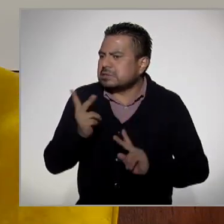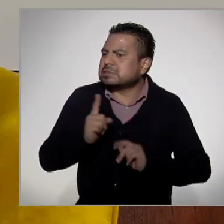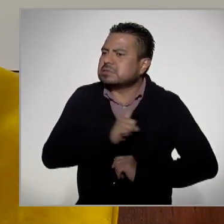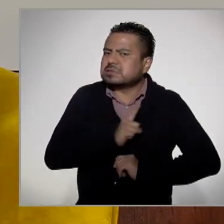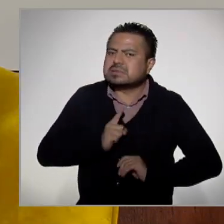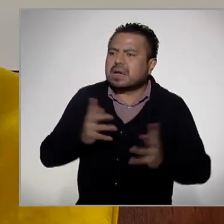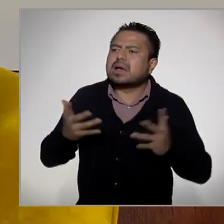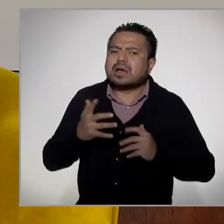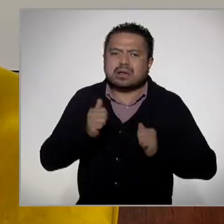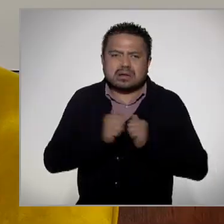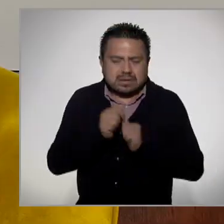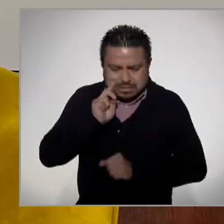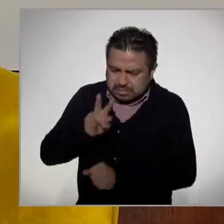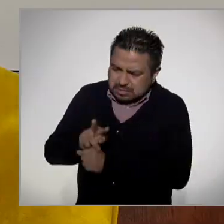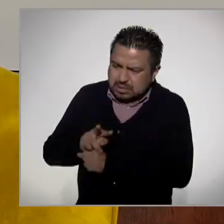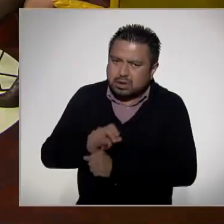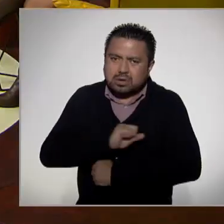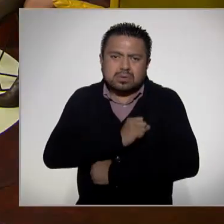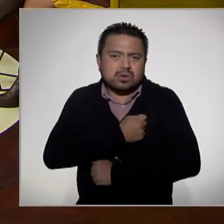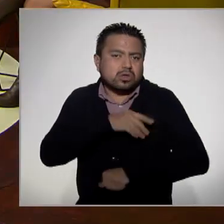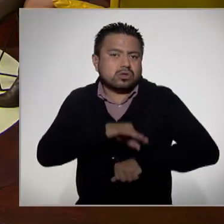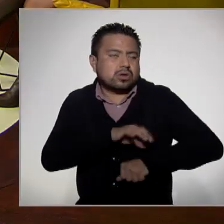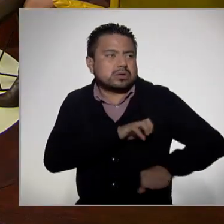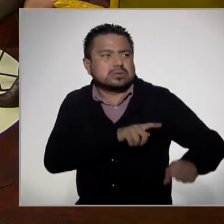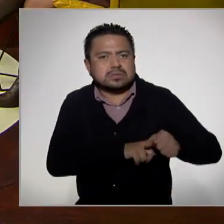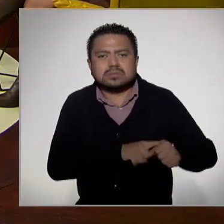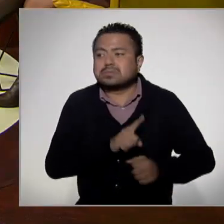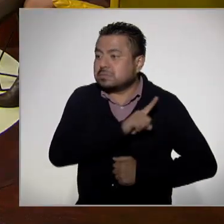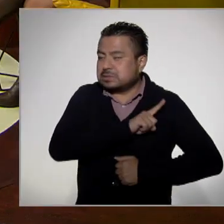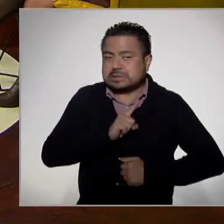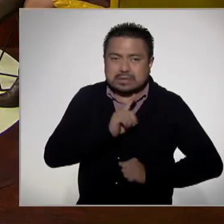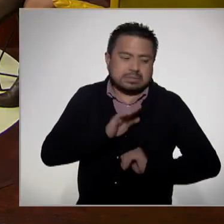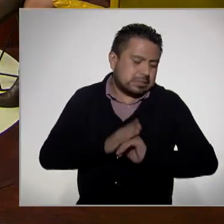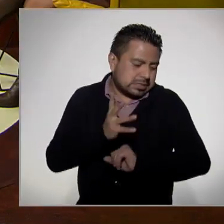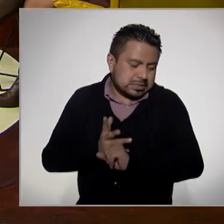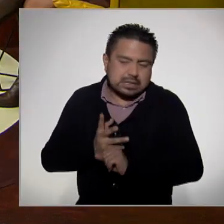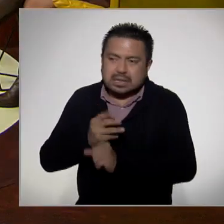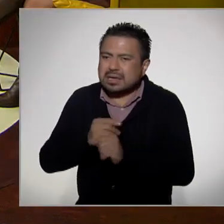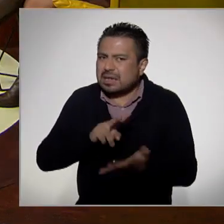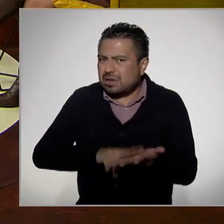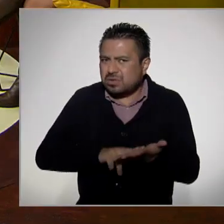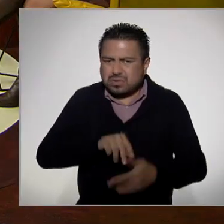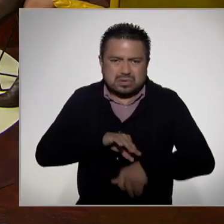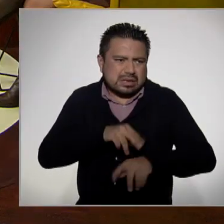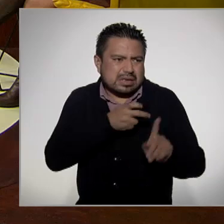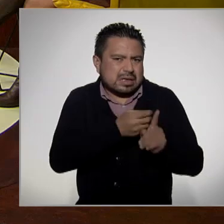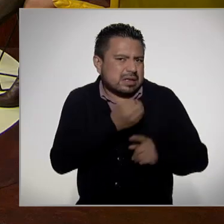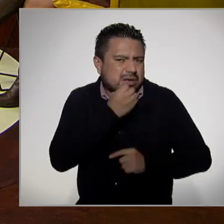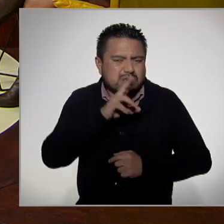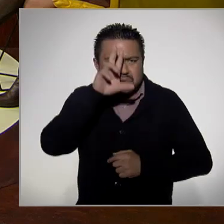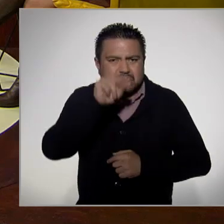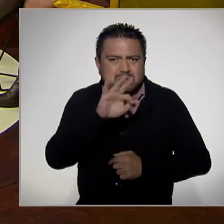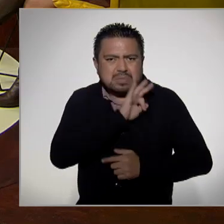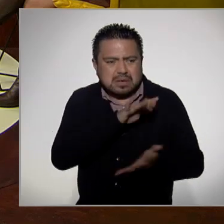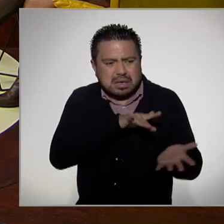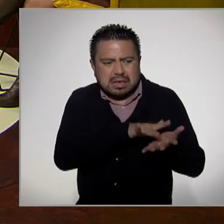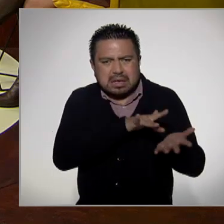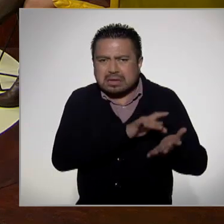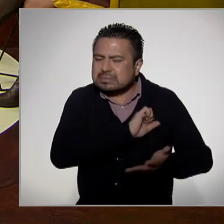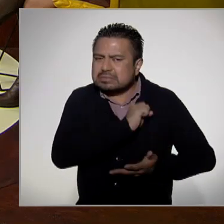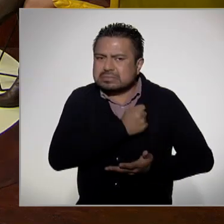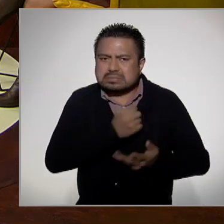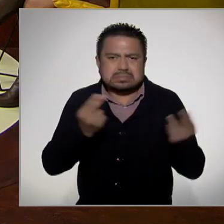esté vigilado por un nutriólogo pues debe tener una suplementación porque evidentemente que esta dieta no va a aportar los nutrientes necesarios